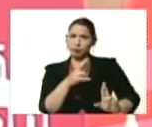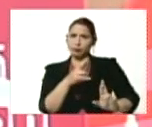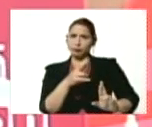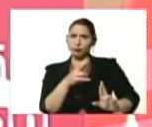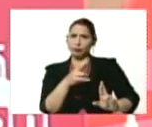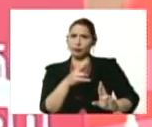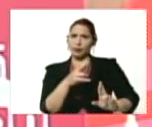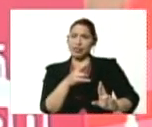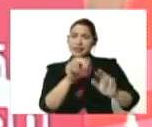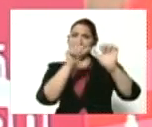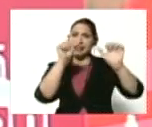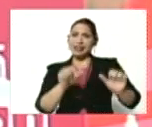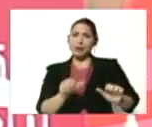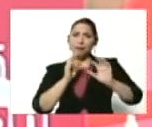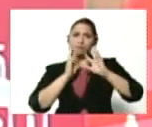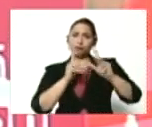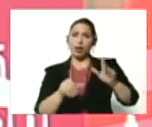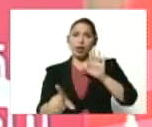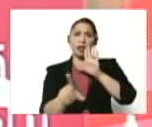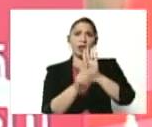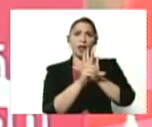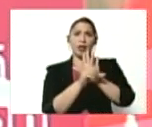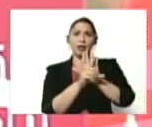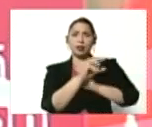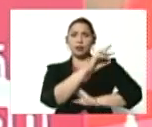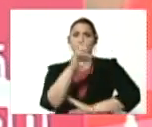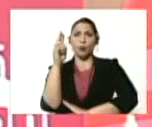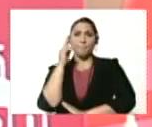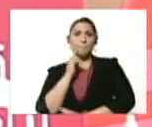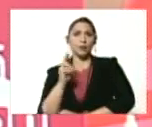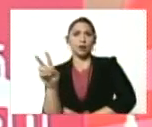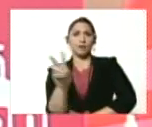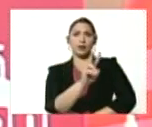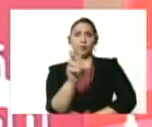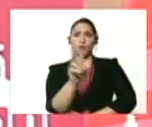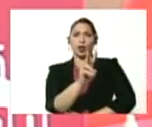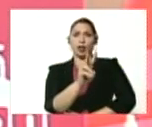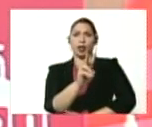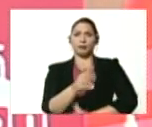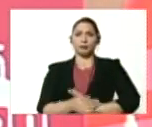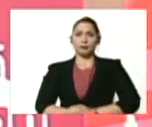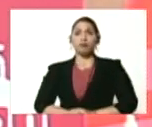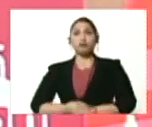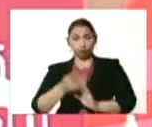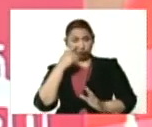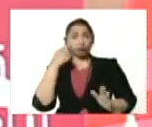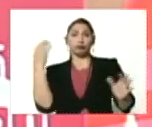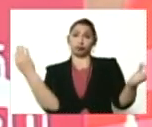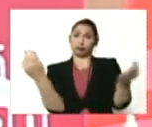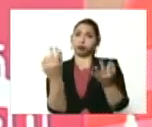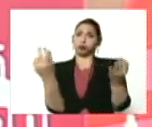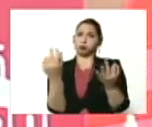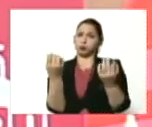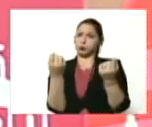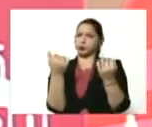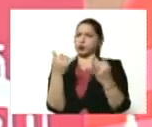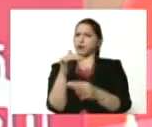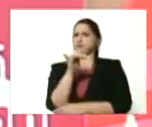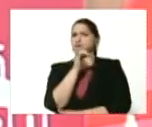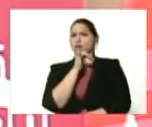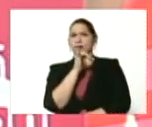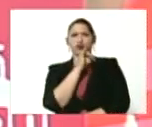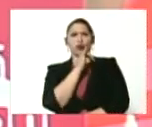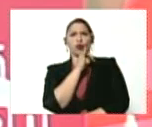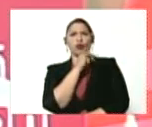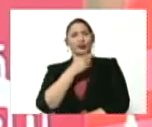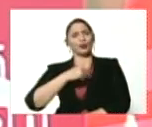está contemplado en las leyes de la República Bolivariana de Venezuela y corroboró muchas de las informaciones